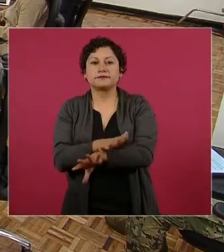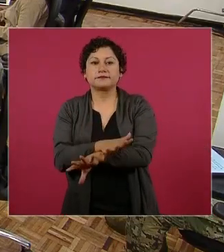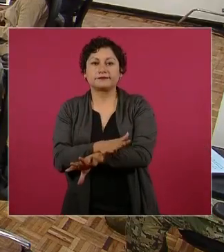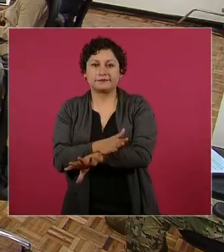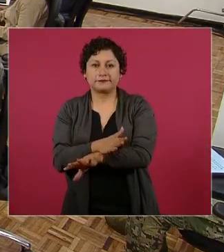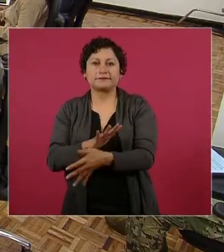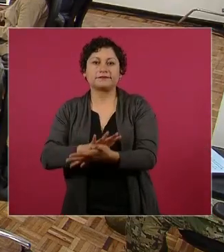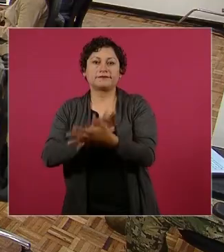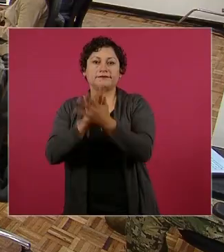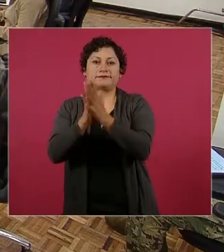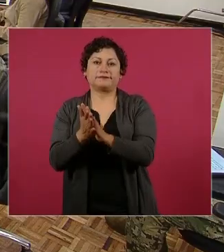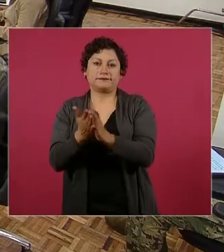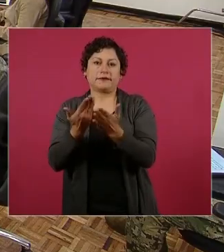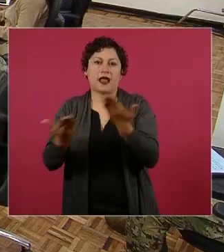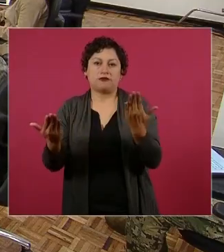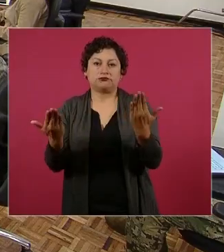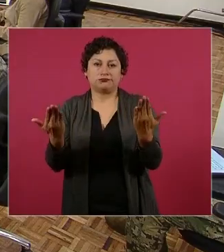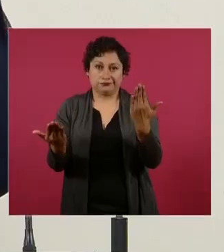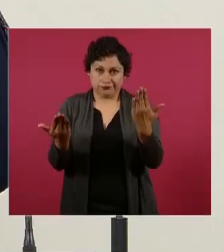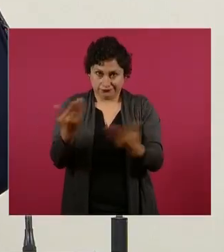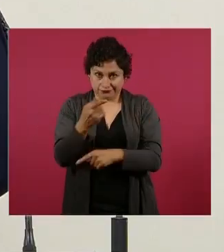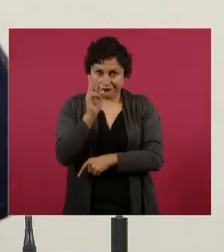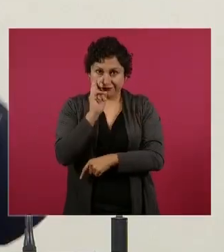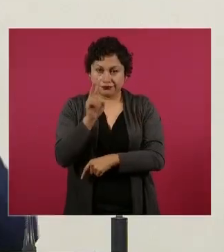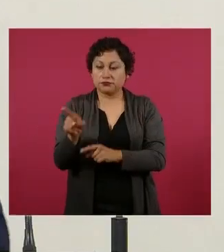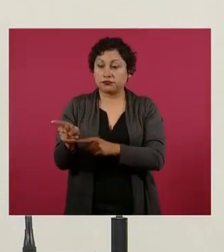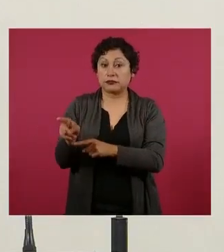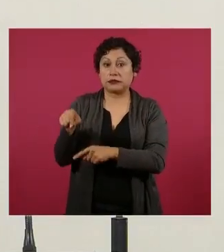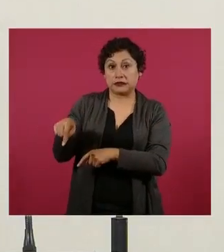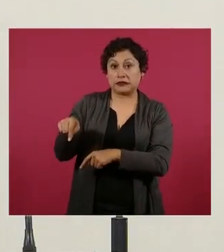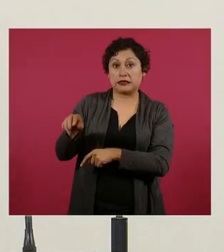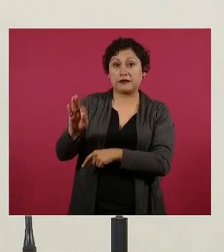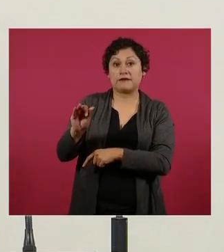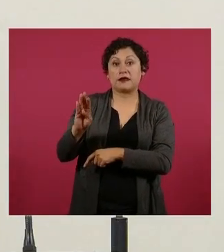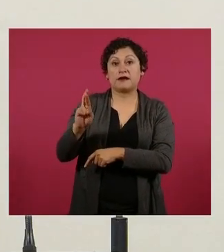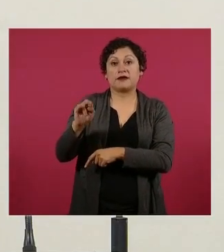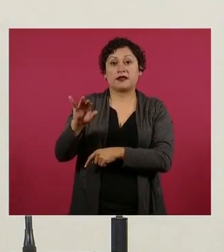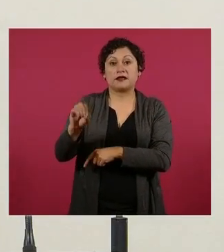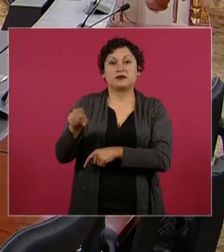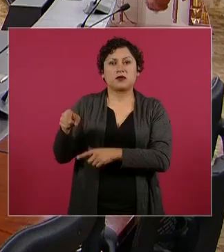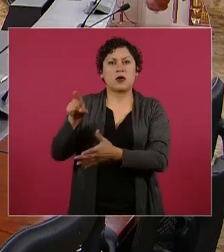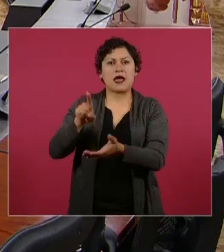Por cierto, Fabricio, de La Jornada, ¿no?